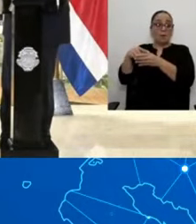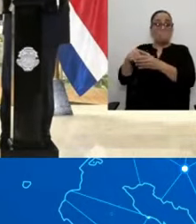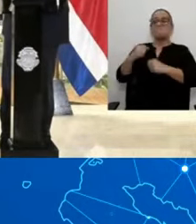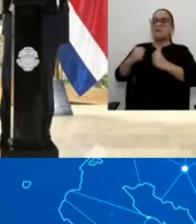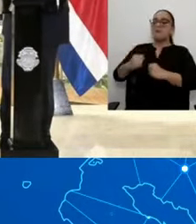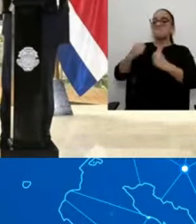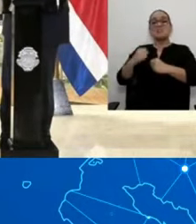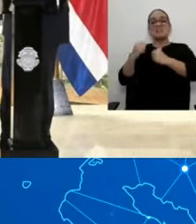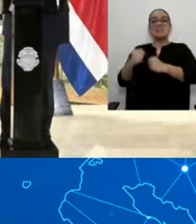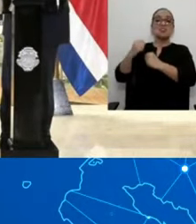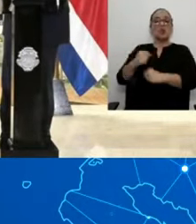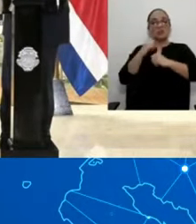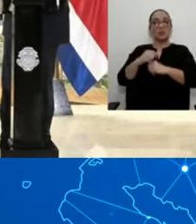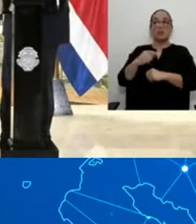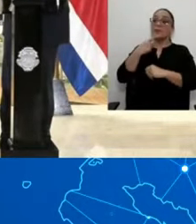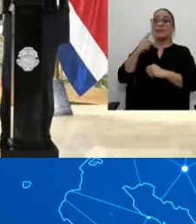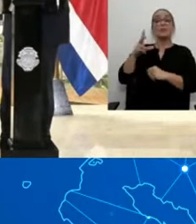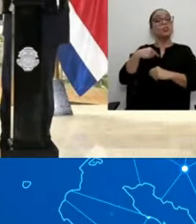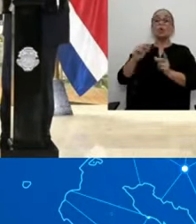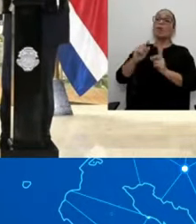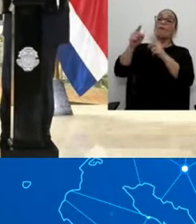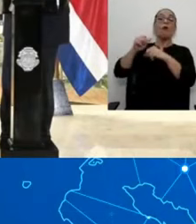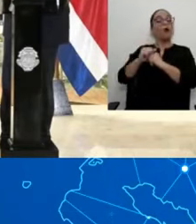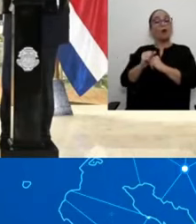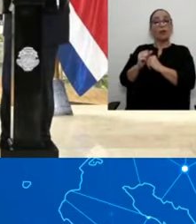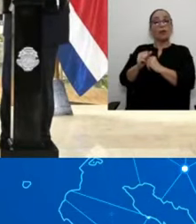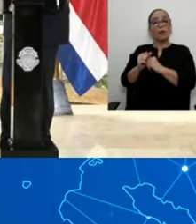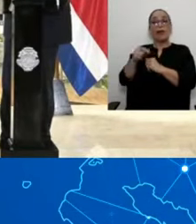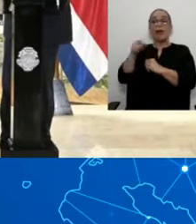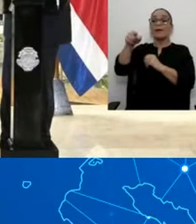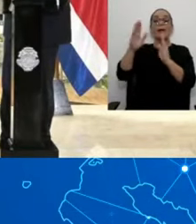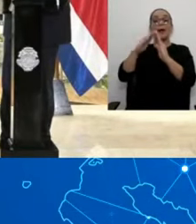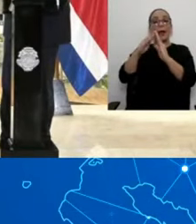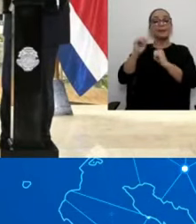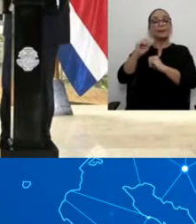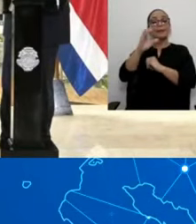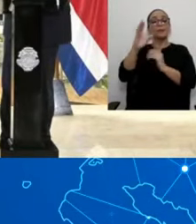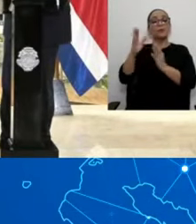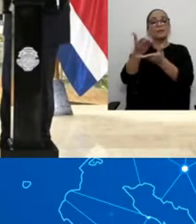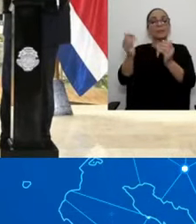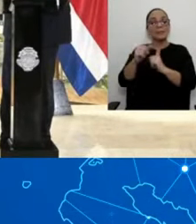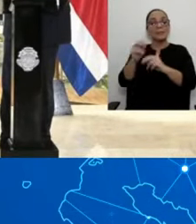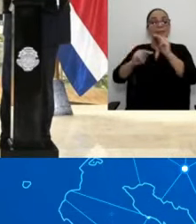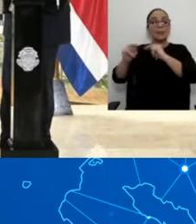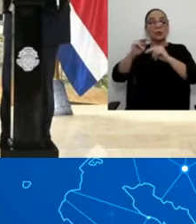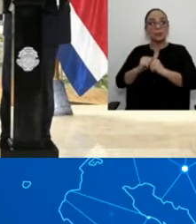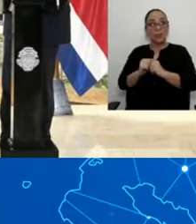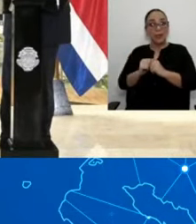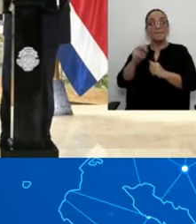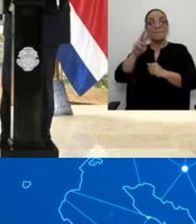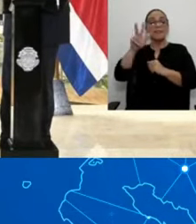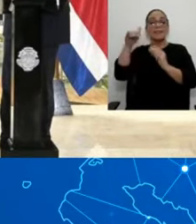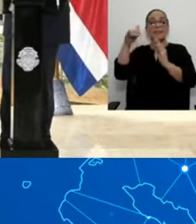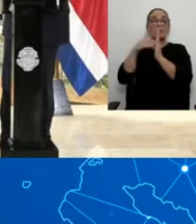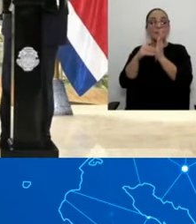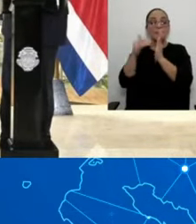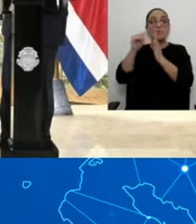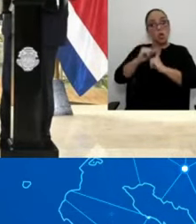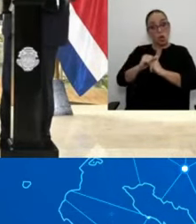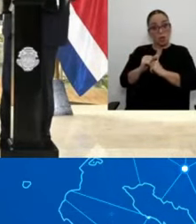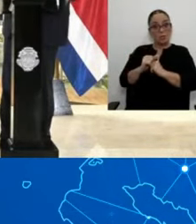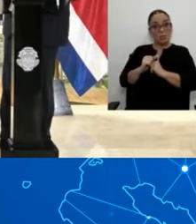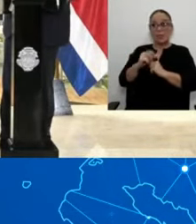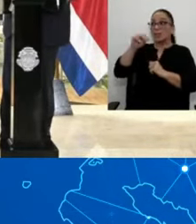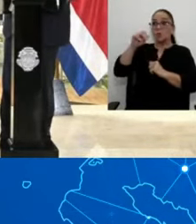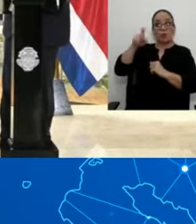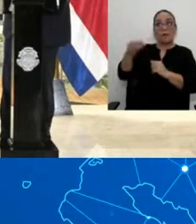caprichosos, dice, yo no voy a la casa de los costarricenses a negociar 23 mil millones que no les